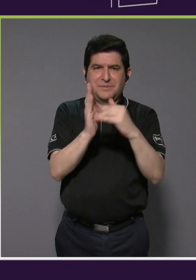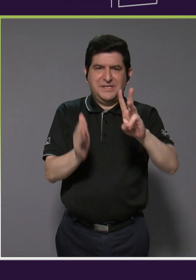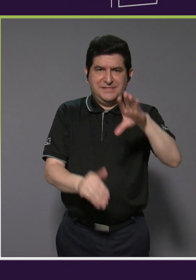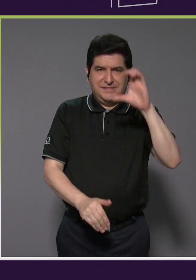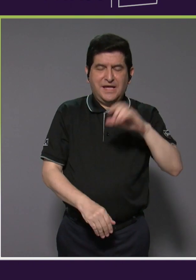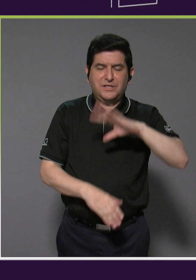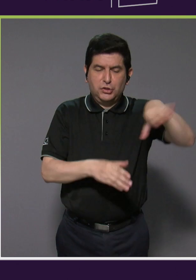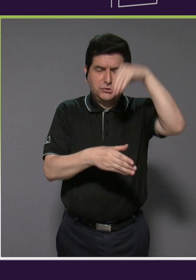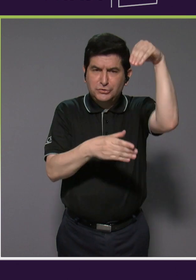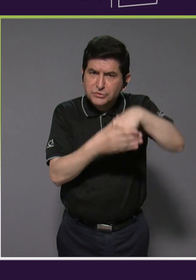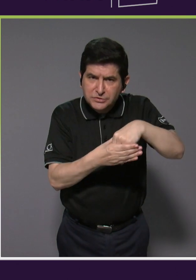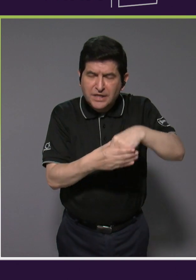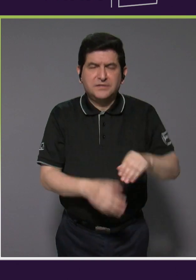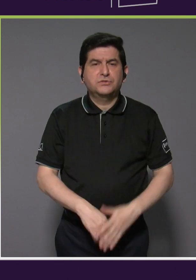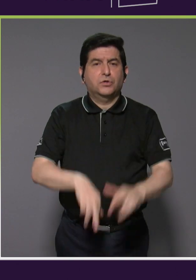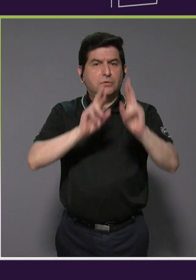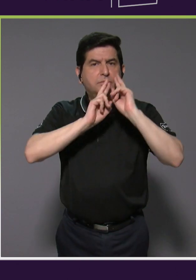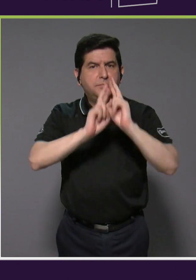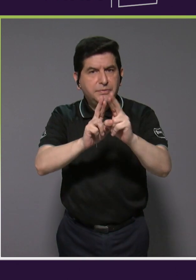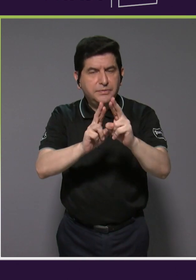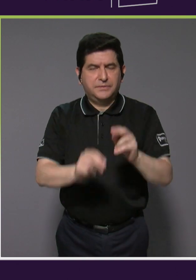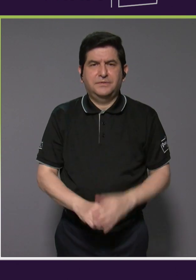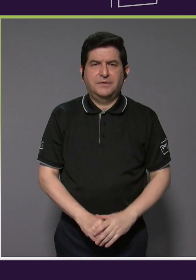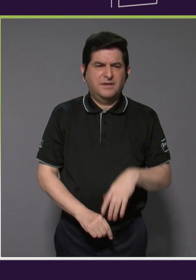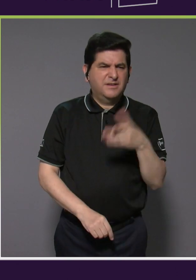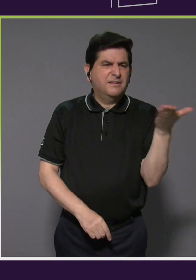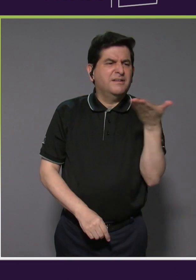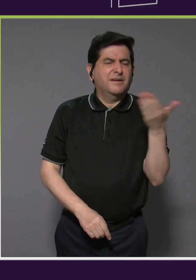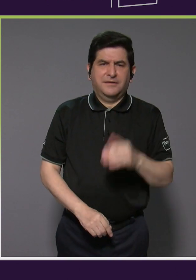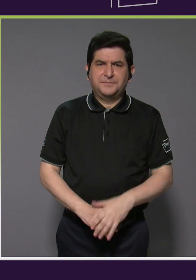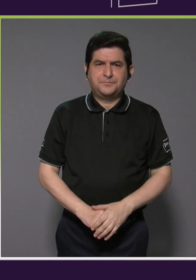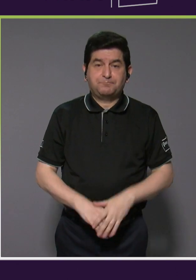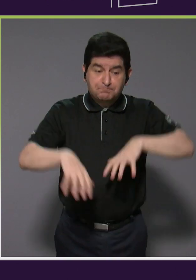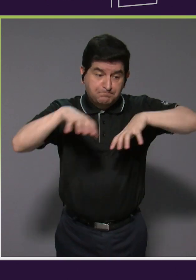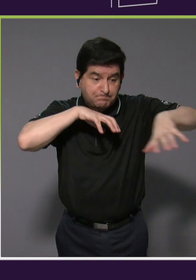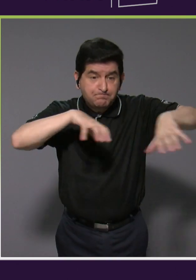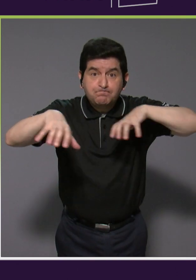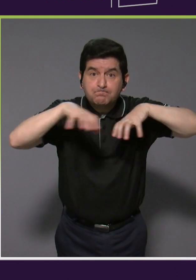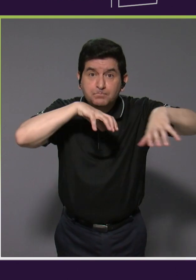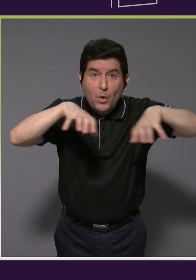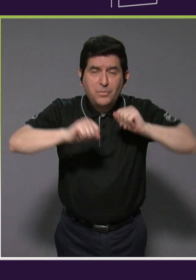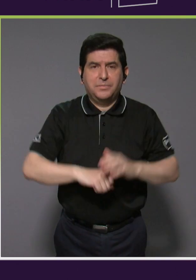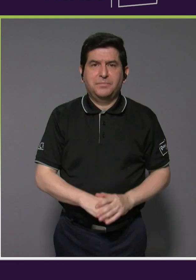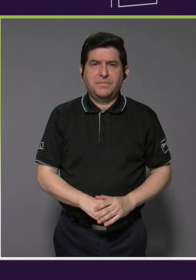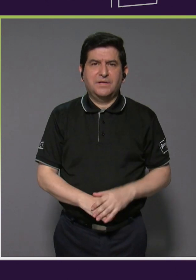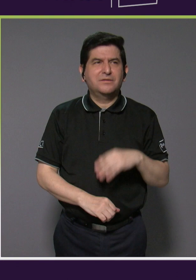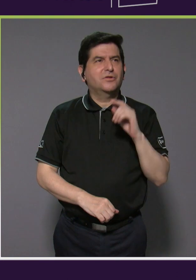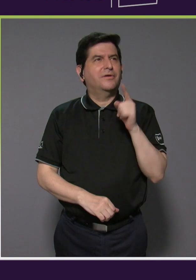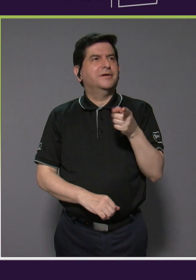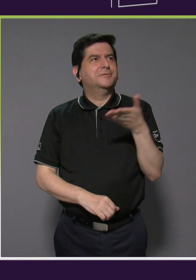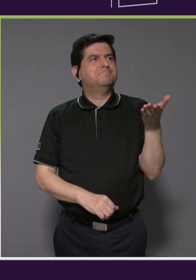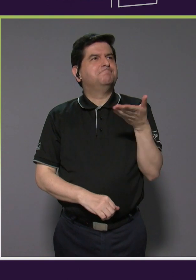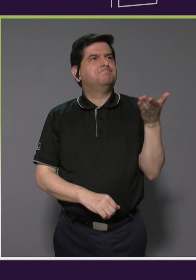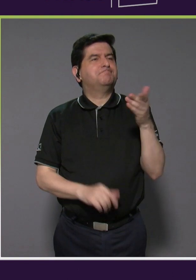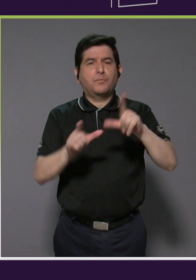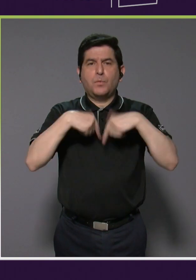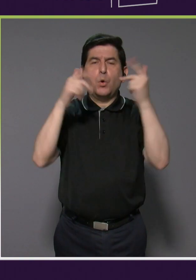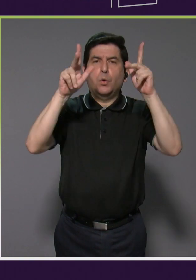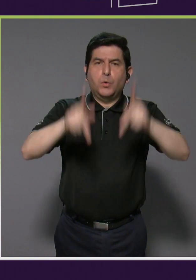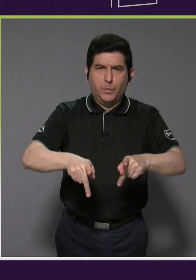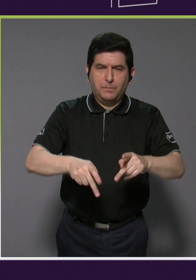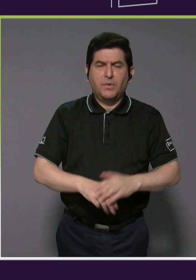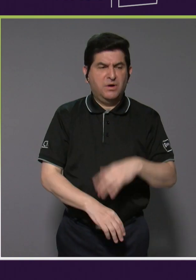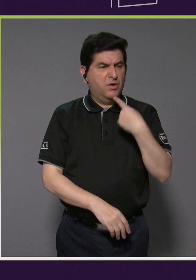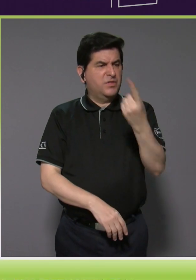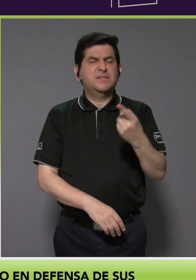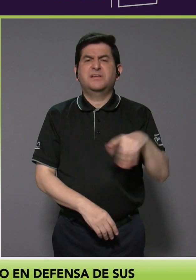este contexto, el resultado de ese movimiento, de ese grupo de personas que